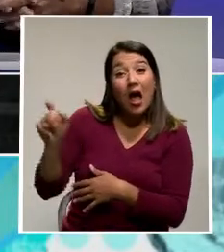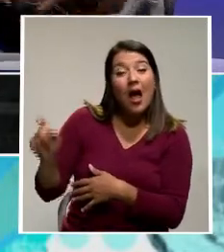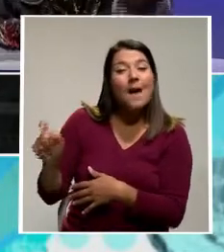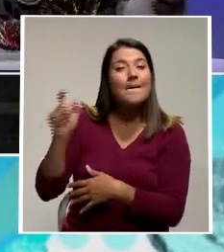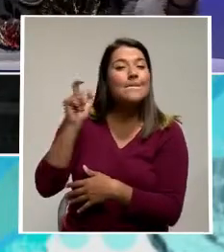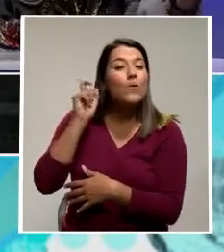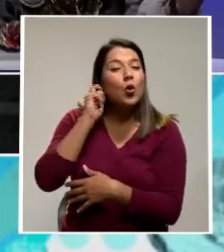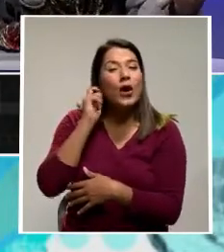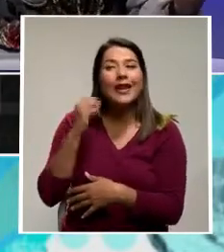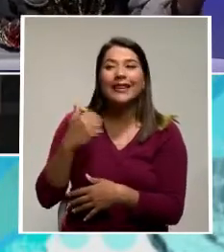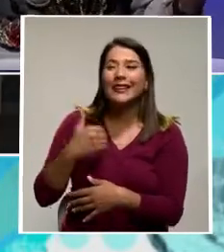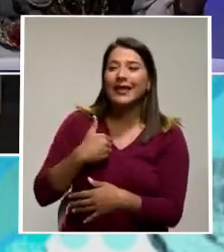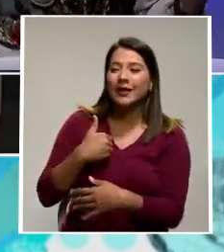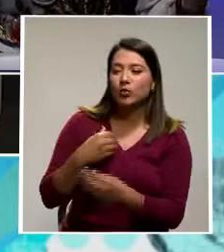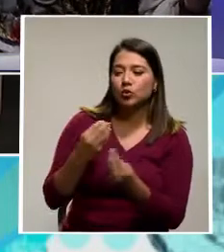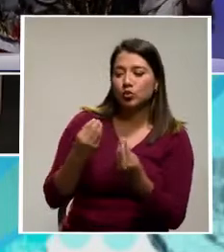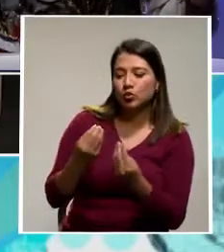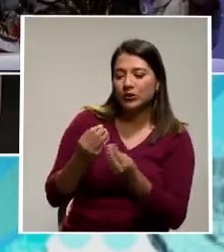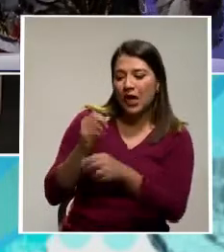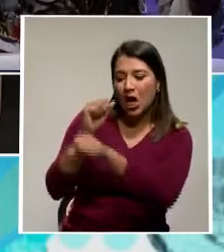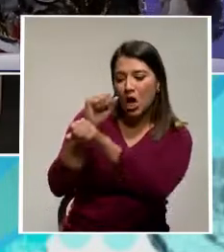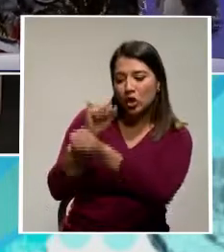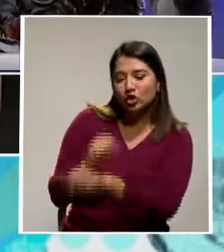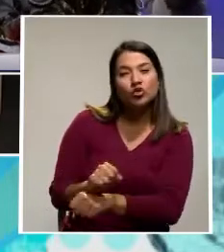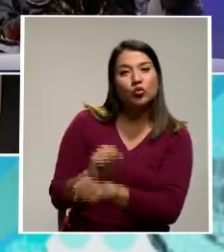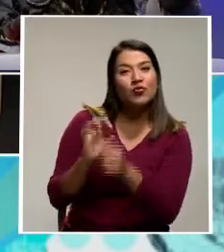tenemos rutinas de amor